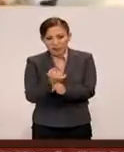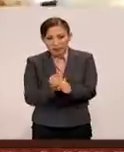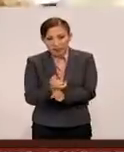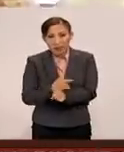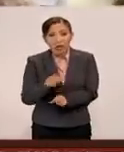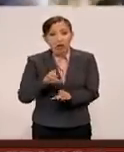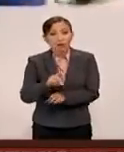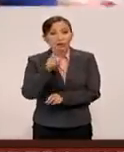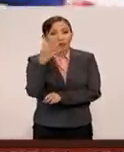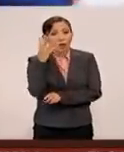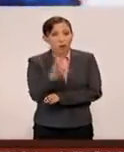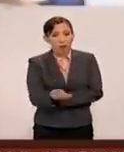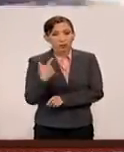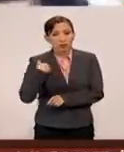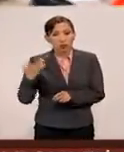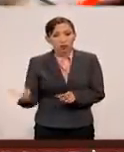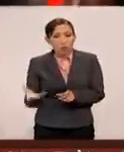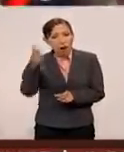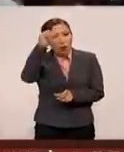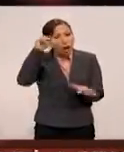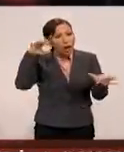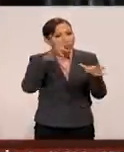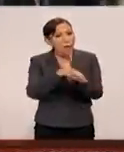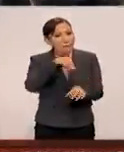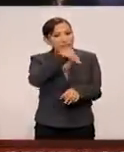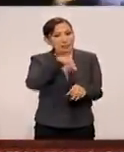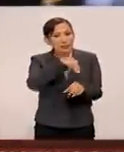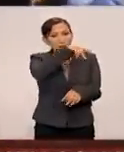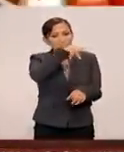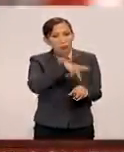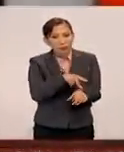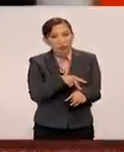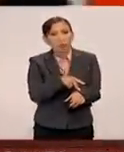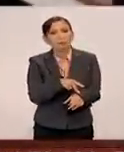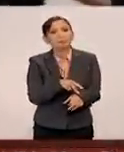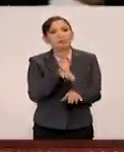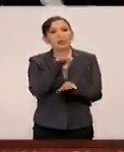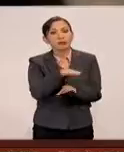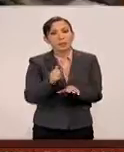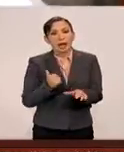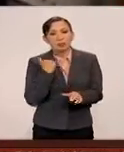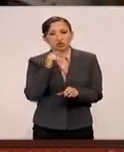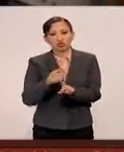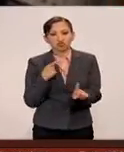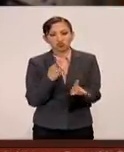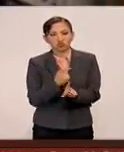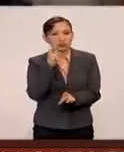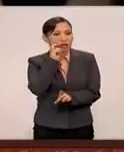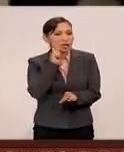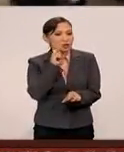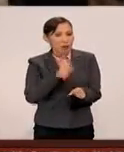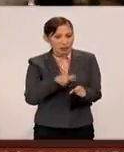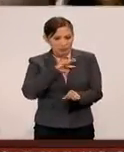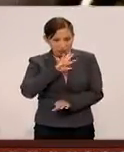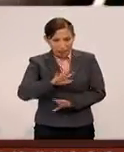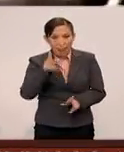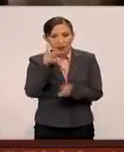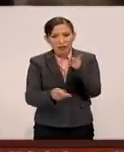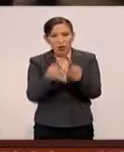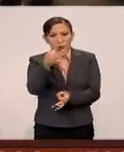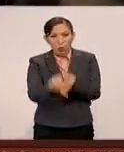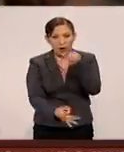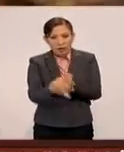con 34 se logró una conciliación ante el Ministerio Público. Respecto al abuso sexual, dijo que ya se ha platicado con los